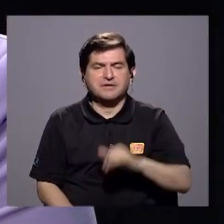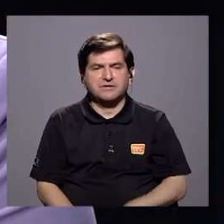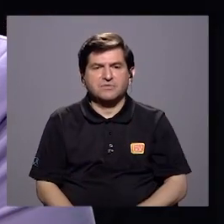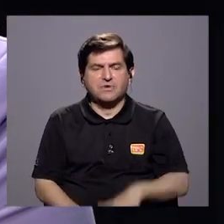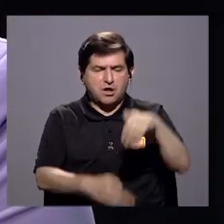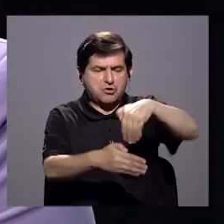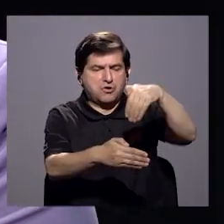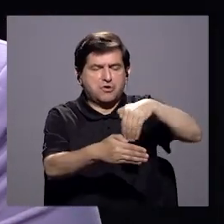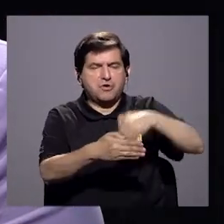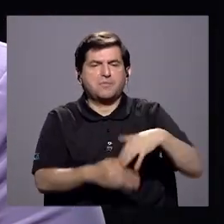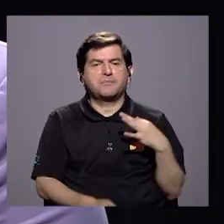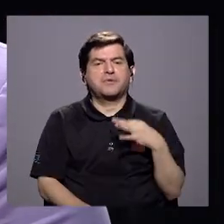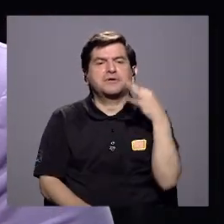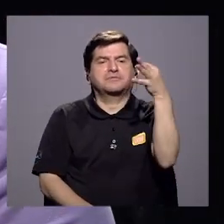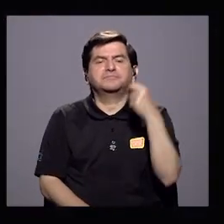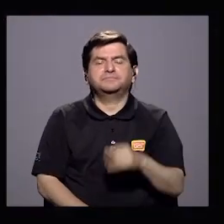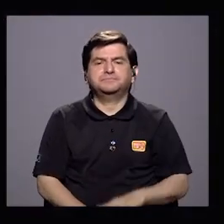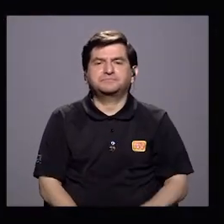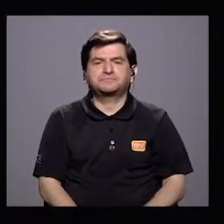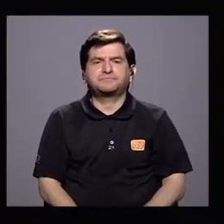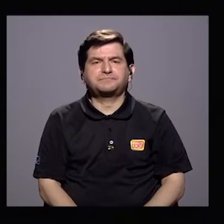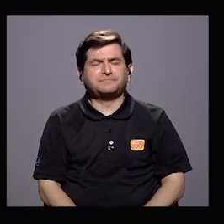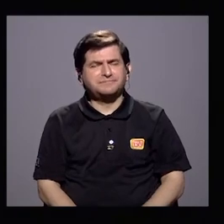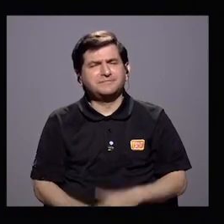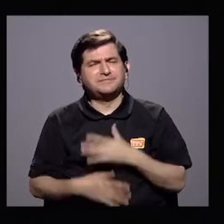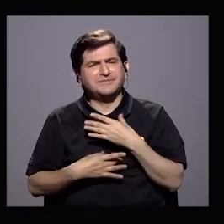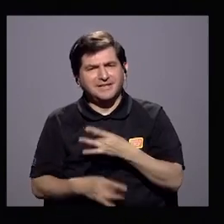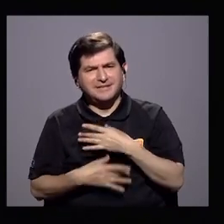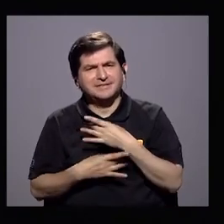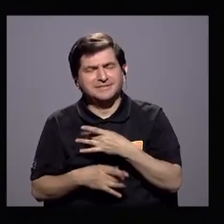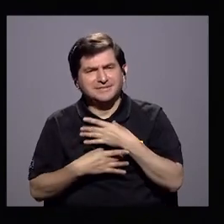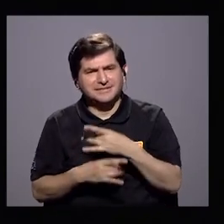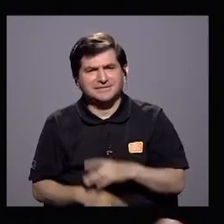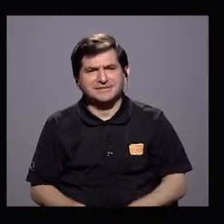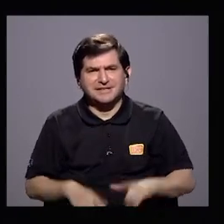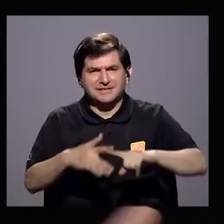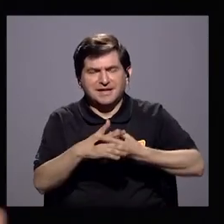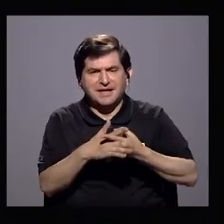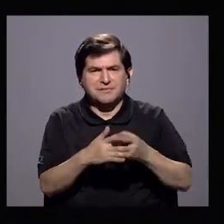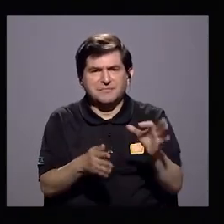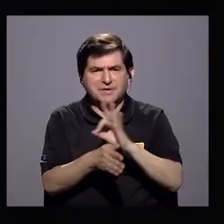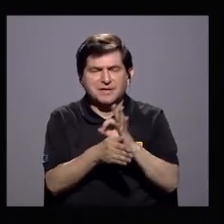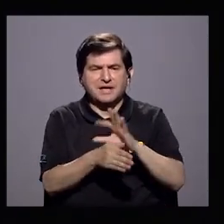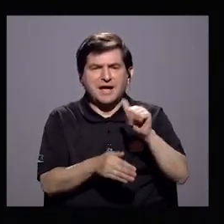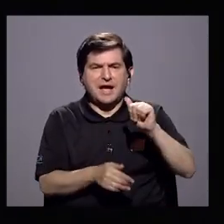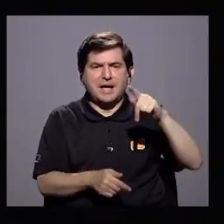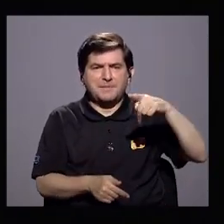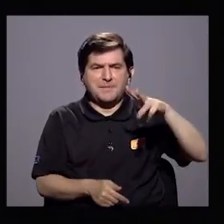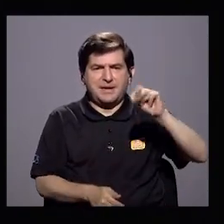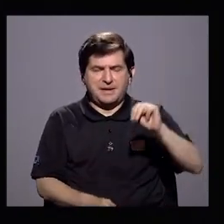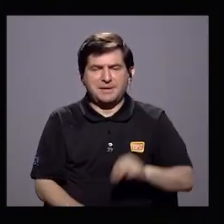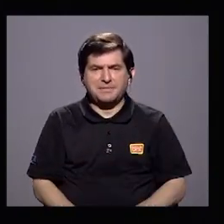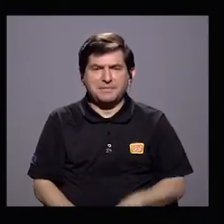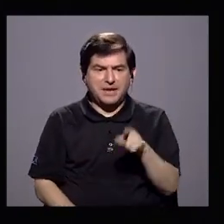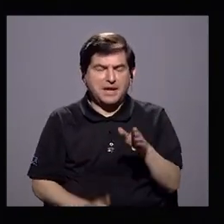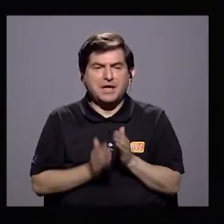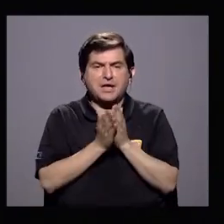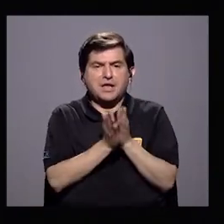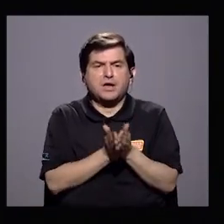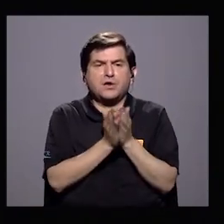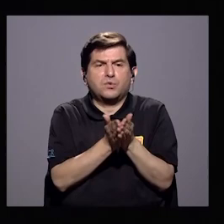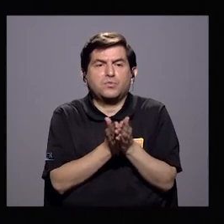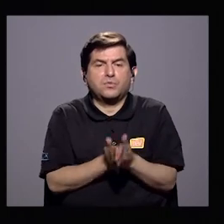dejémoslo documentado para las que vengan detrás. Vea qué curiosidad. Empieza a funcionar APM Terminals y llega un momento en que los buques se